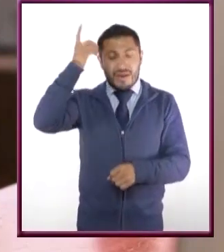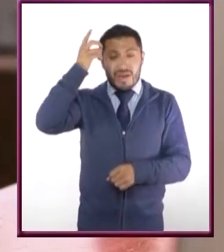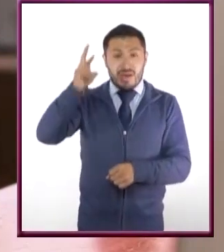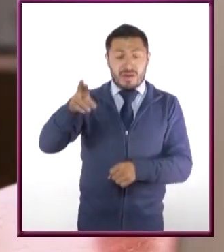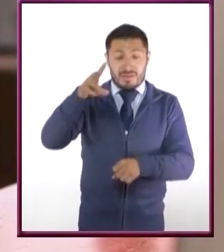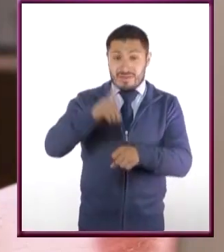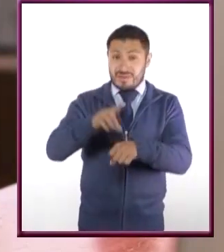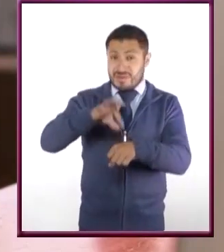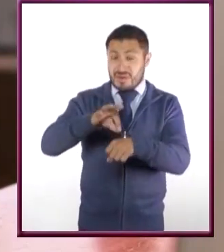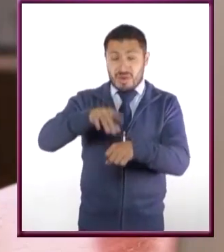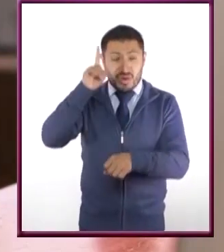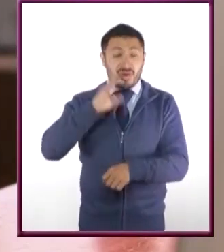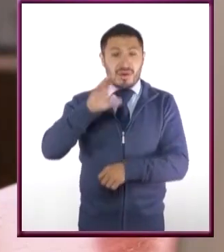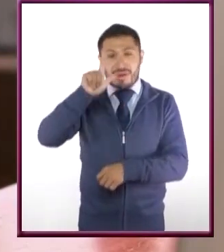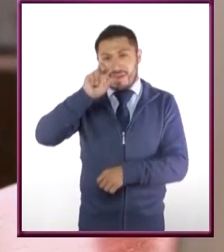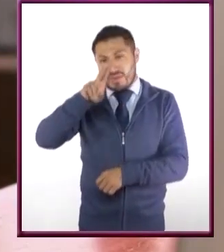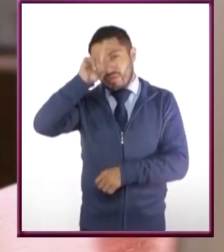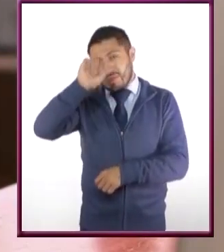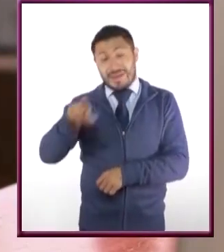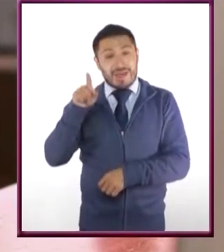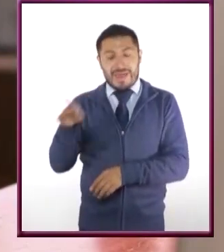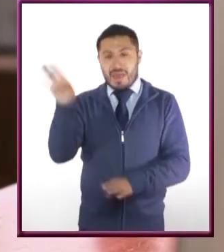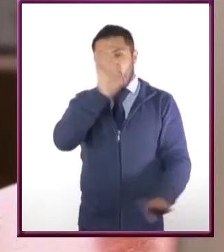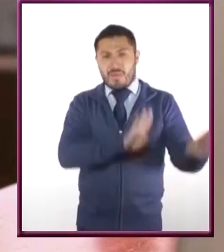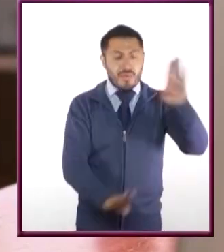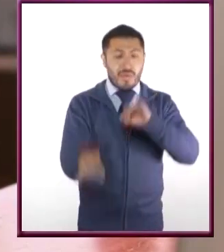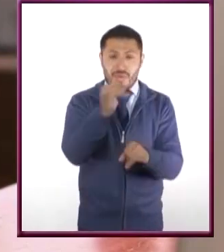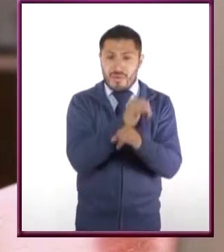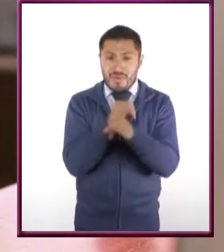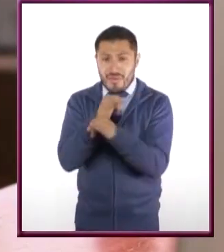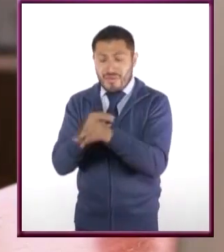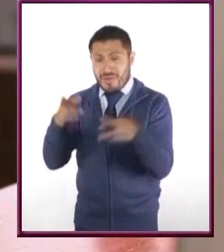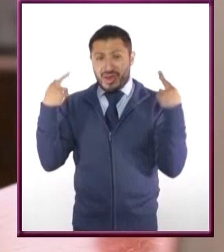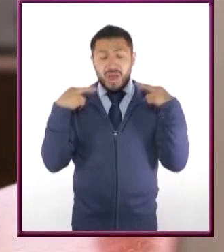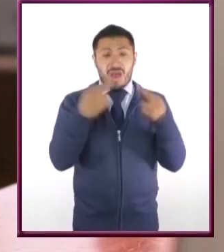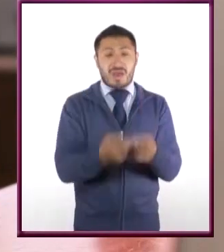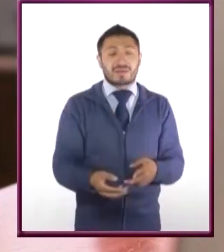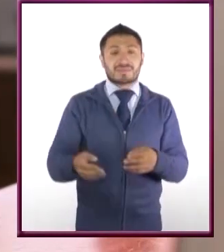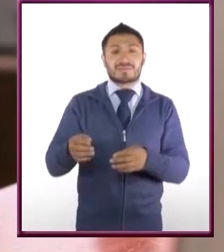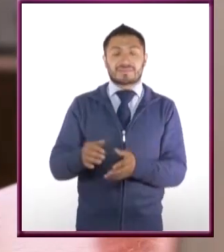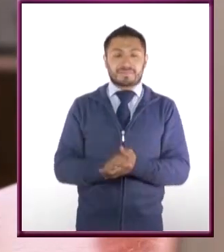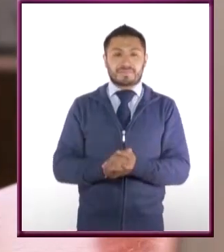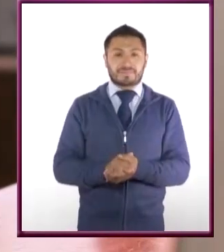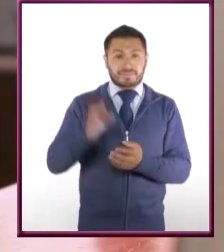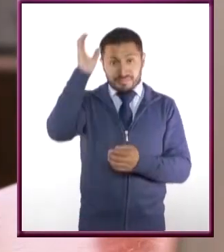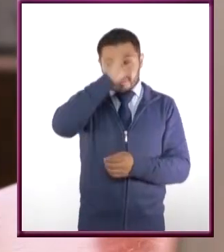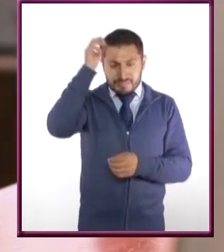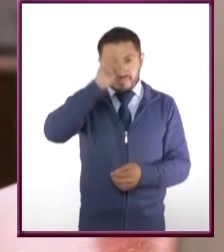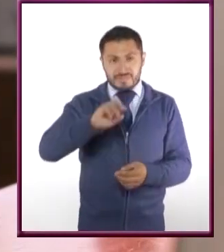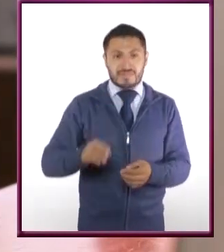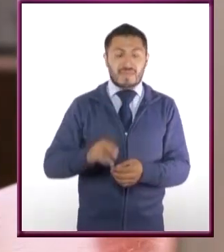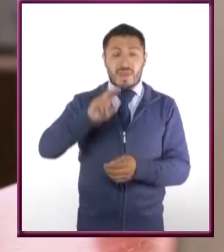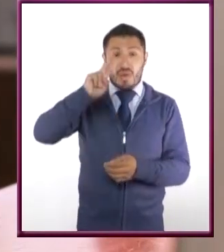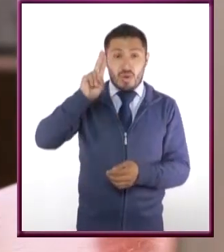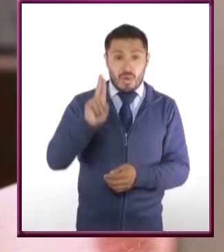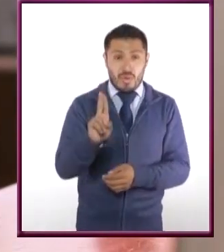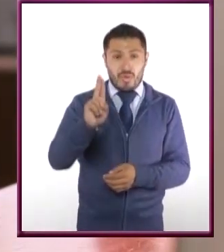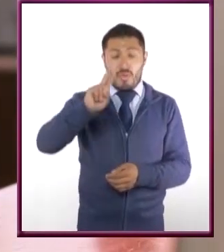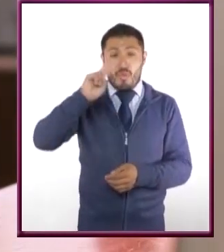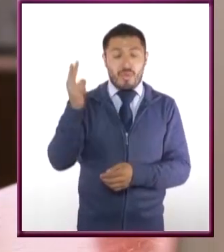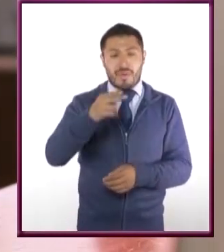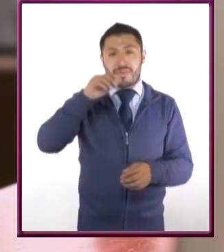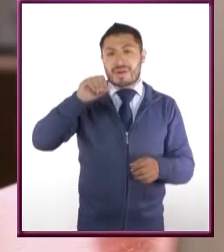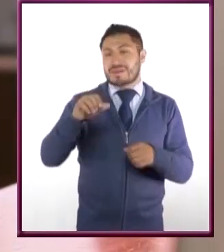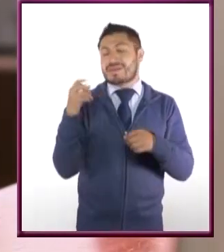Leiva Aguilera. Ella es bióloga, investigadora y profesora de la Facultad de Ciencias de la Universidad Autónoma de Baja California.